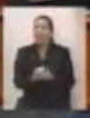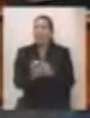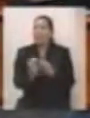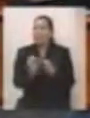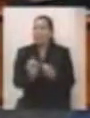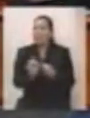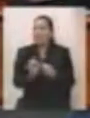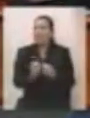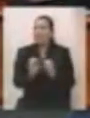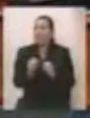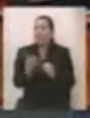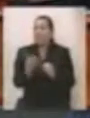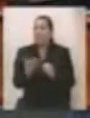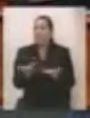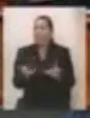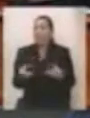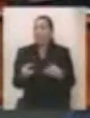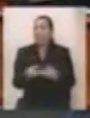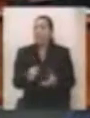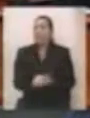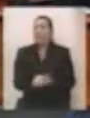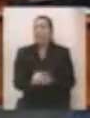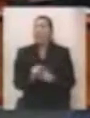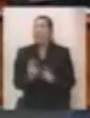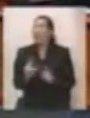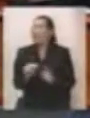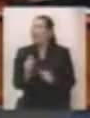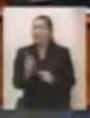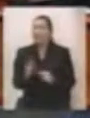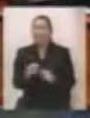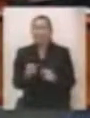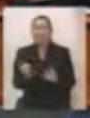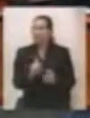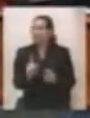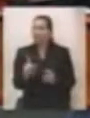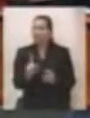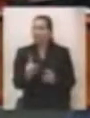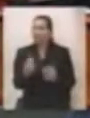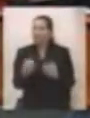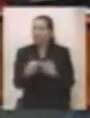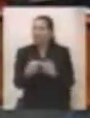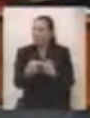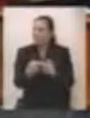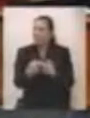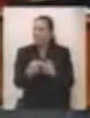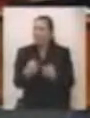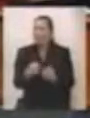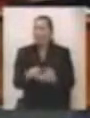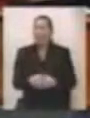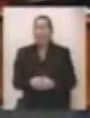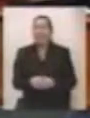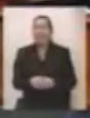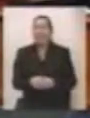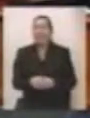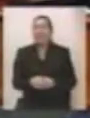si bien es cierto, exista esta comisión, pero no para censura de páginas, sino para que, como bien ha dicho la presidenta de la Comisión